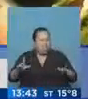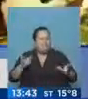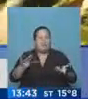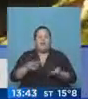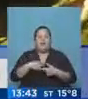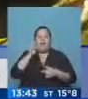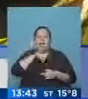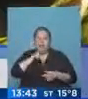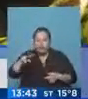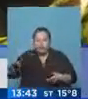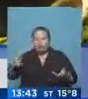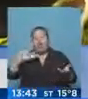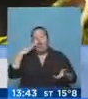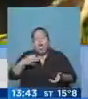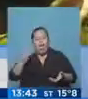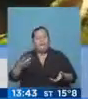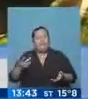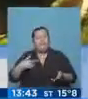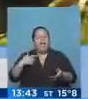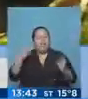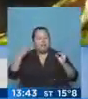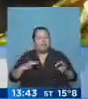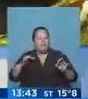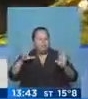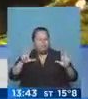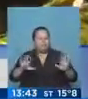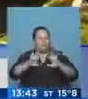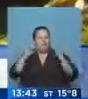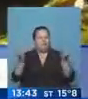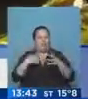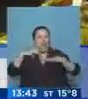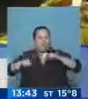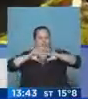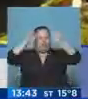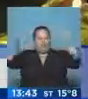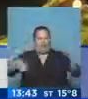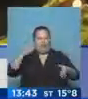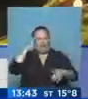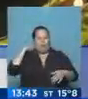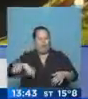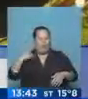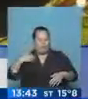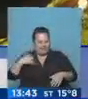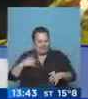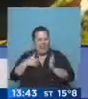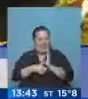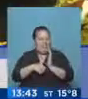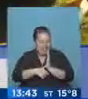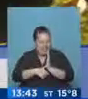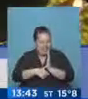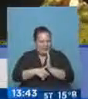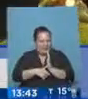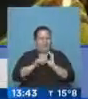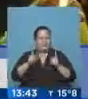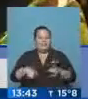hay exposiciones la verdad que estamos literalmente ocupando todo el centro kirchner con cultura argentina y la identidad el